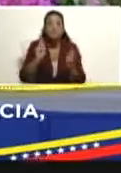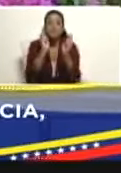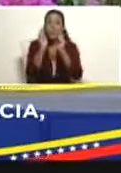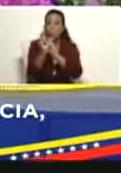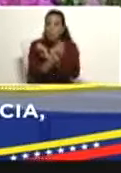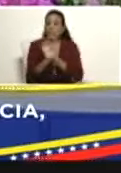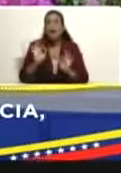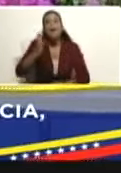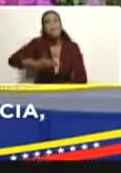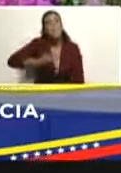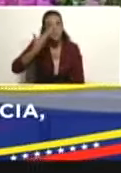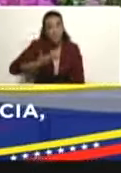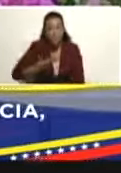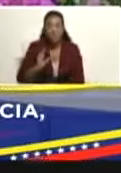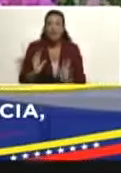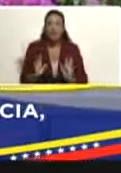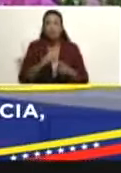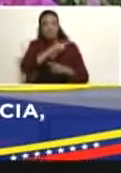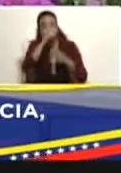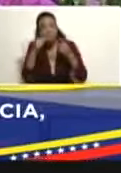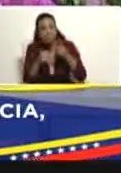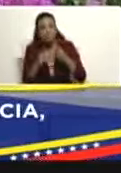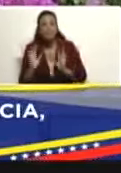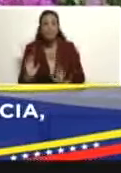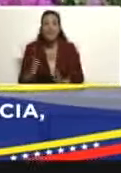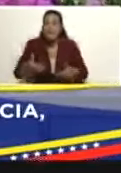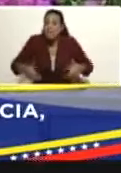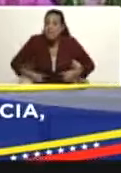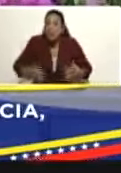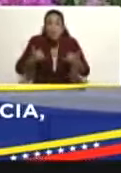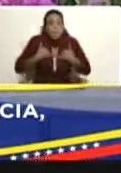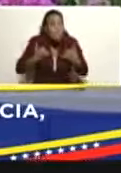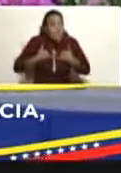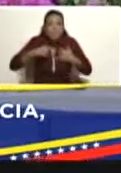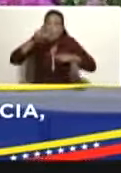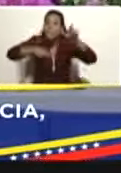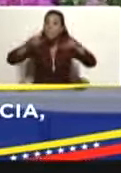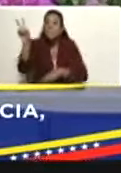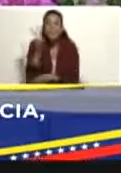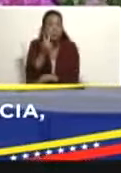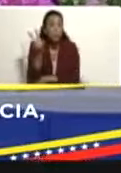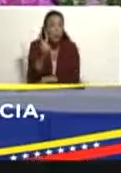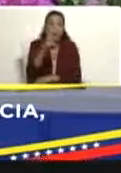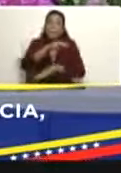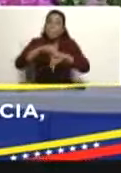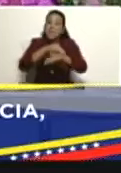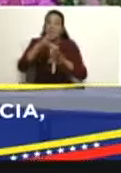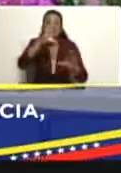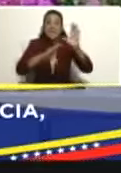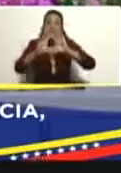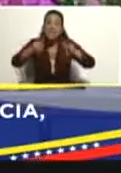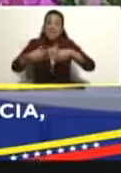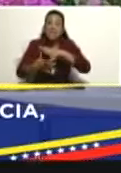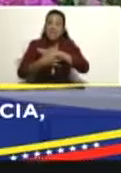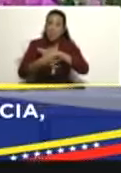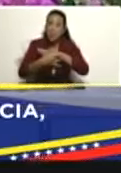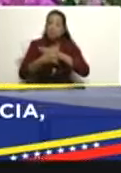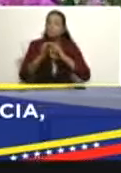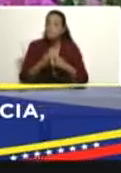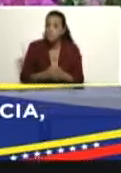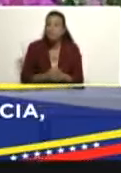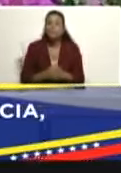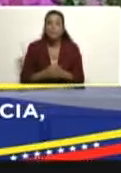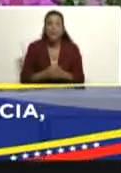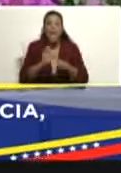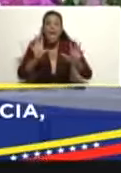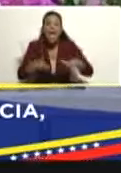es prioridad del esfuerzo que vamos a hacer desde la gran misión Ciencia, Innovación y Tecnología. Y